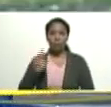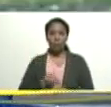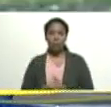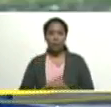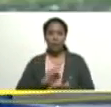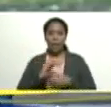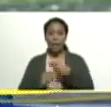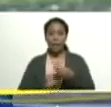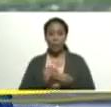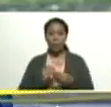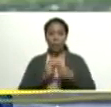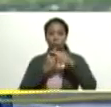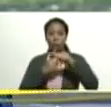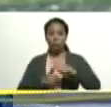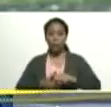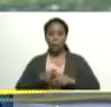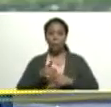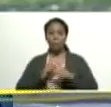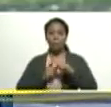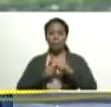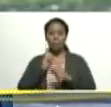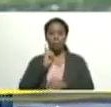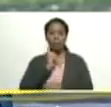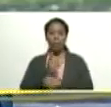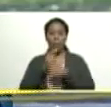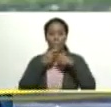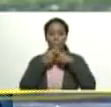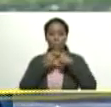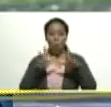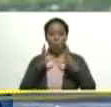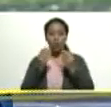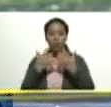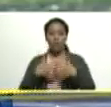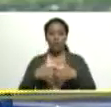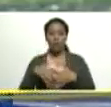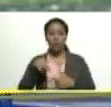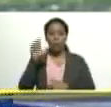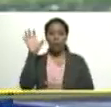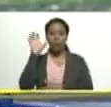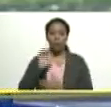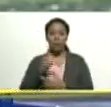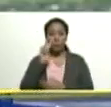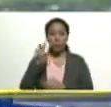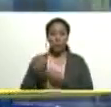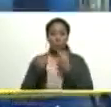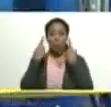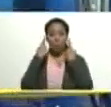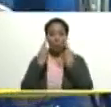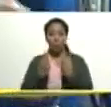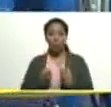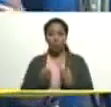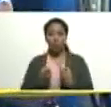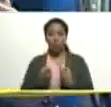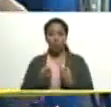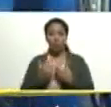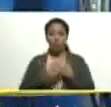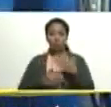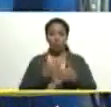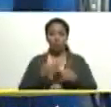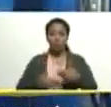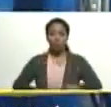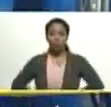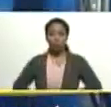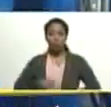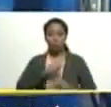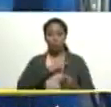resultados positivos. Esto yo creo que es algo que debemos replicar en muchas industrias del país, porque aquí se ve cómo el profesionalismo, sumado a la fuerza y voluntad que